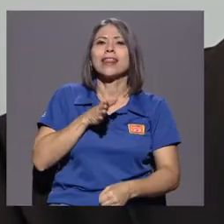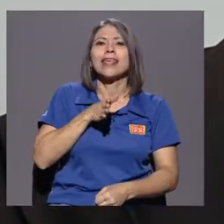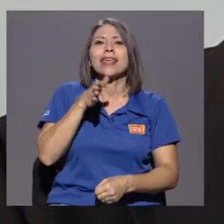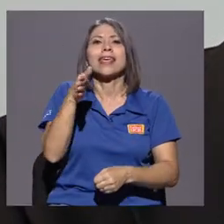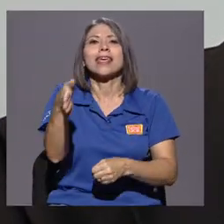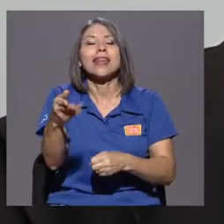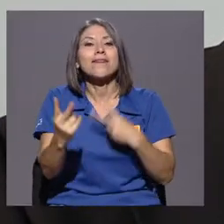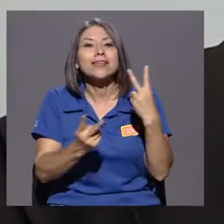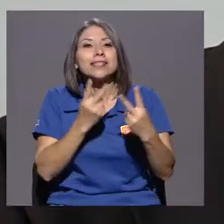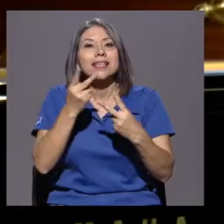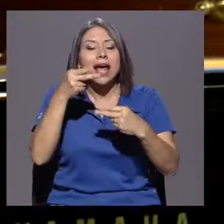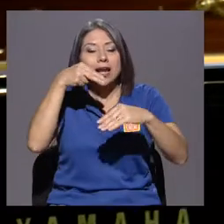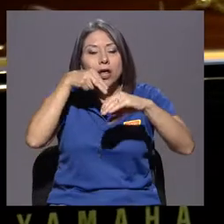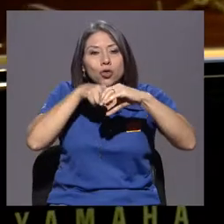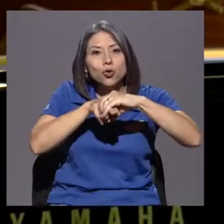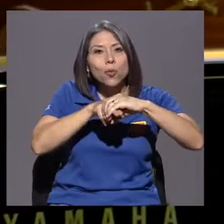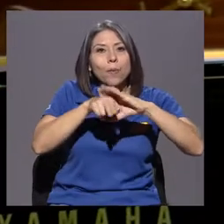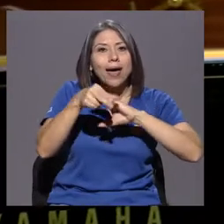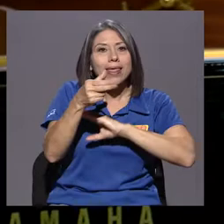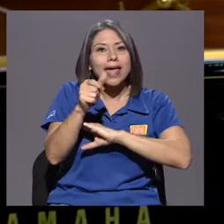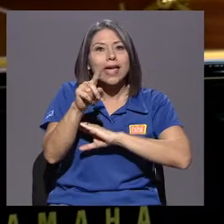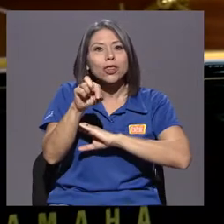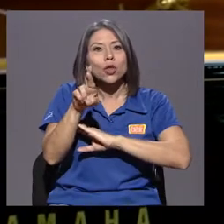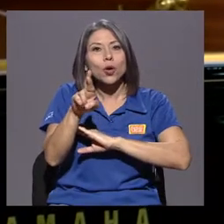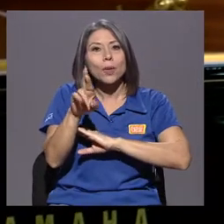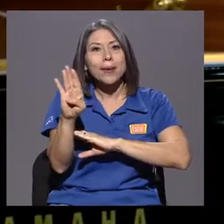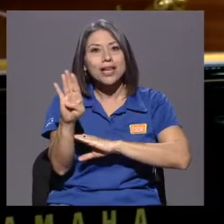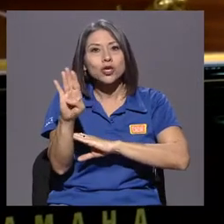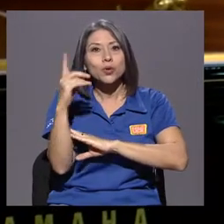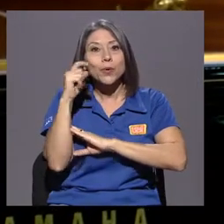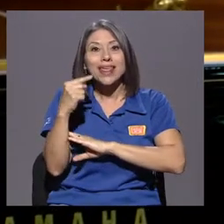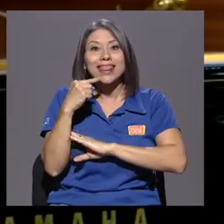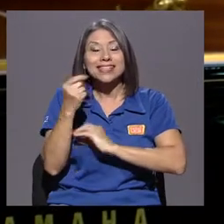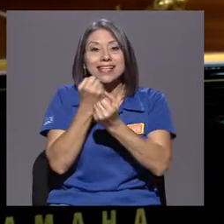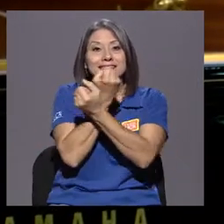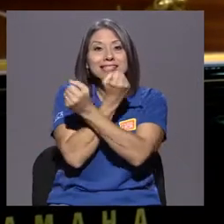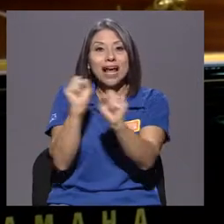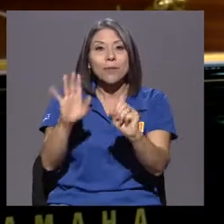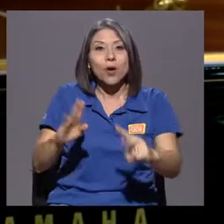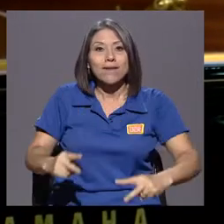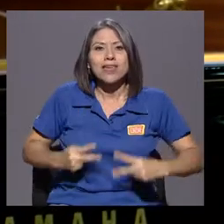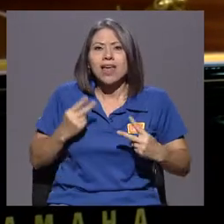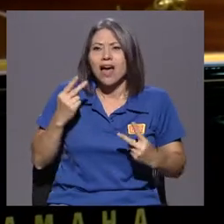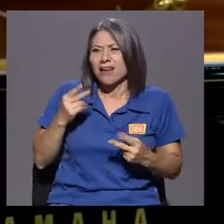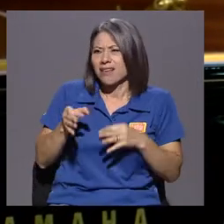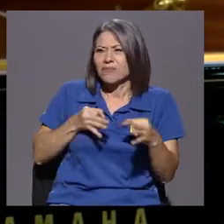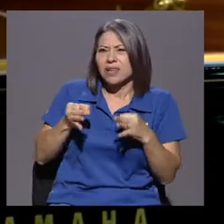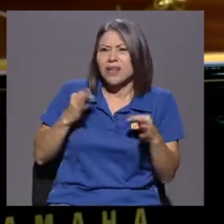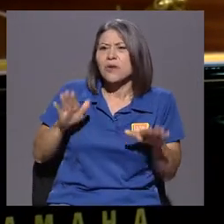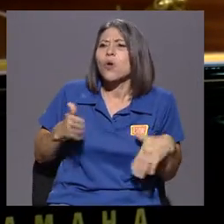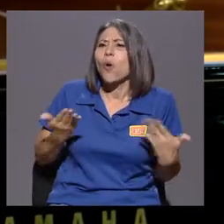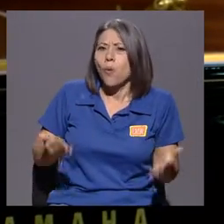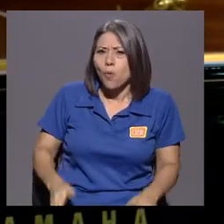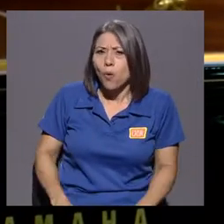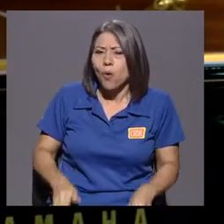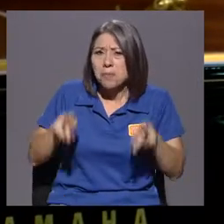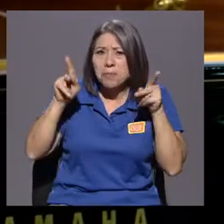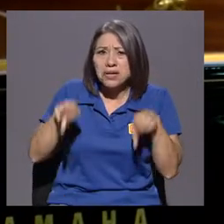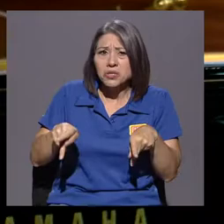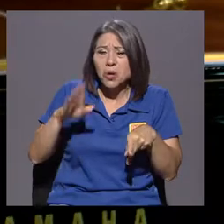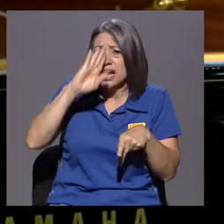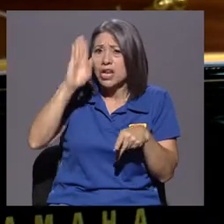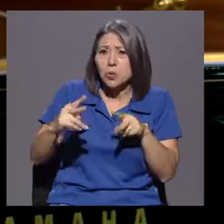salvó la vida explícame un poco como la salva la vida de uno claro alguien que nunca literalmente